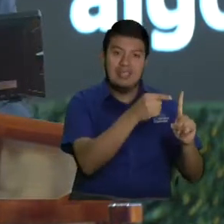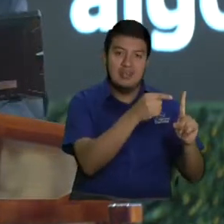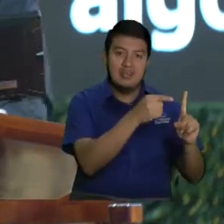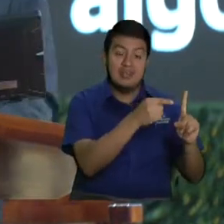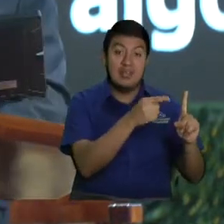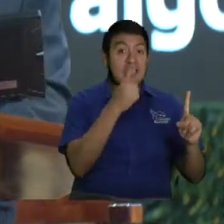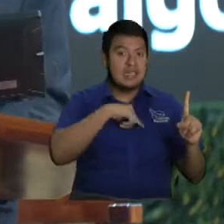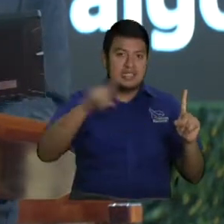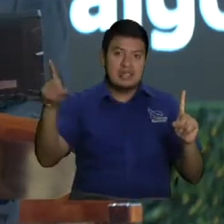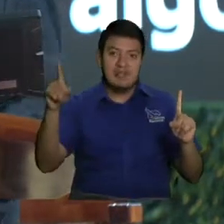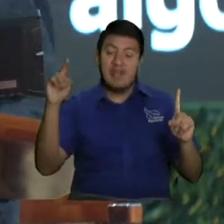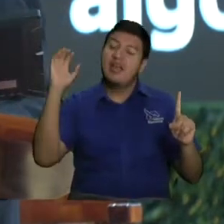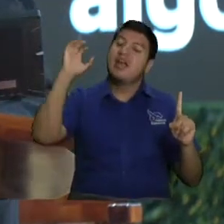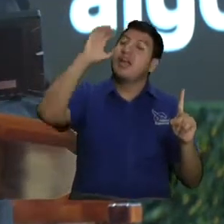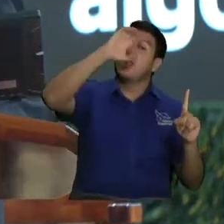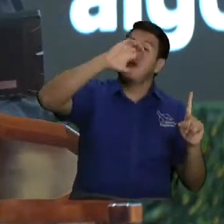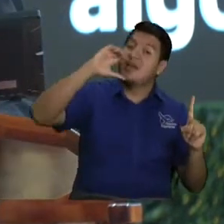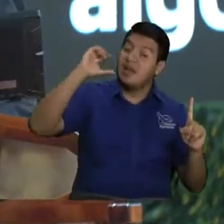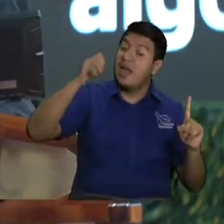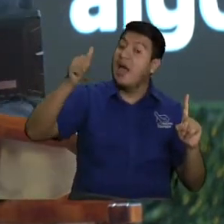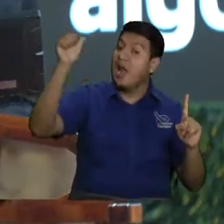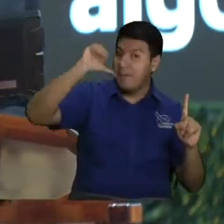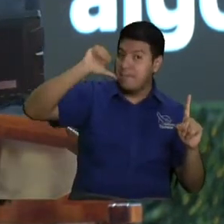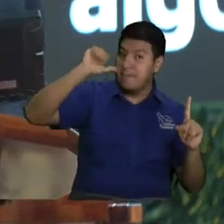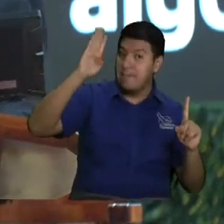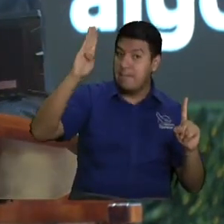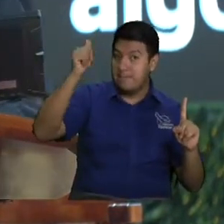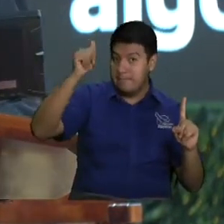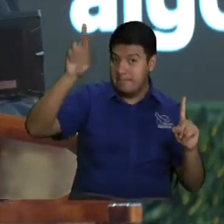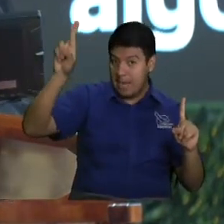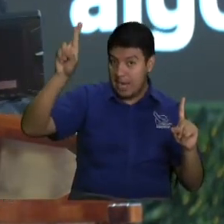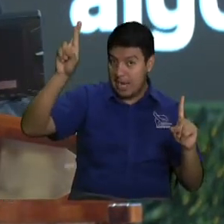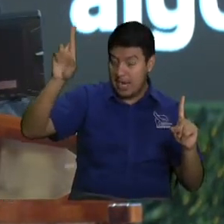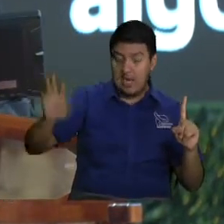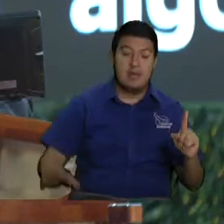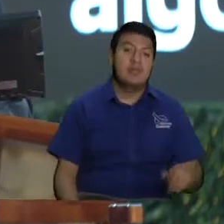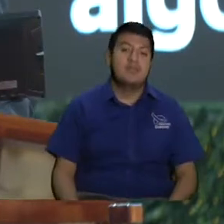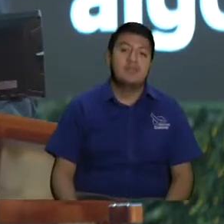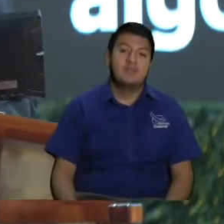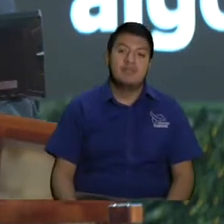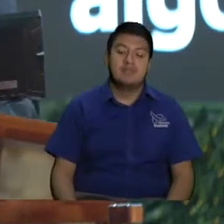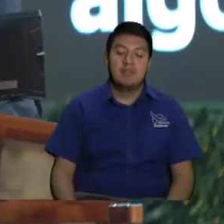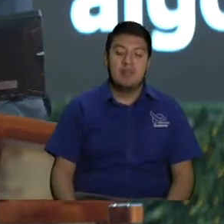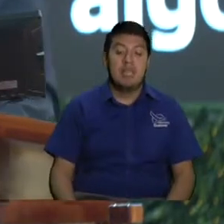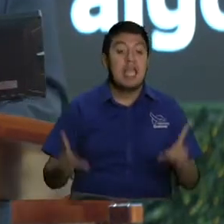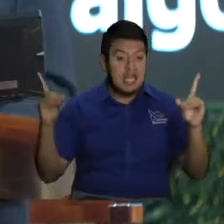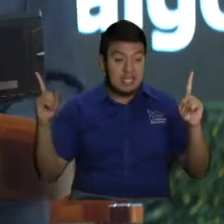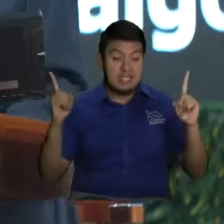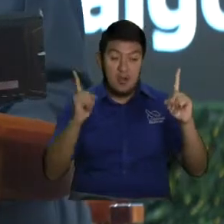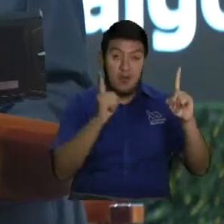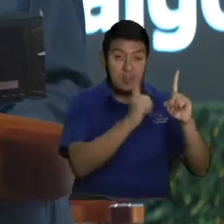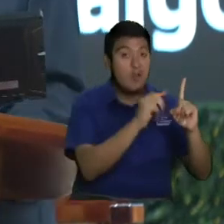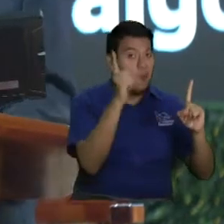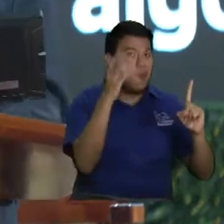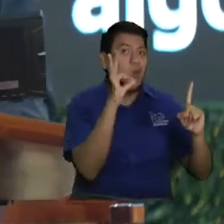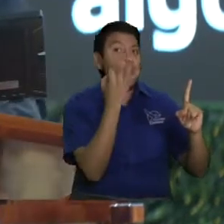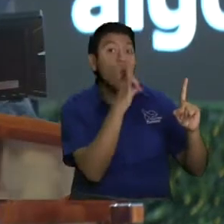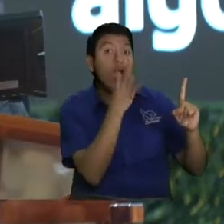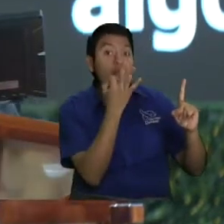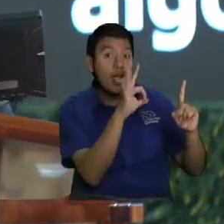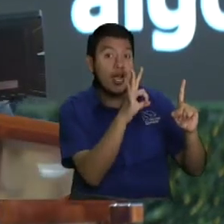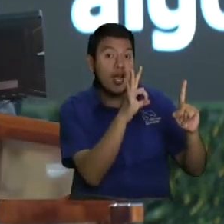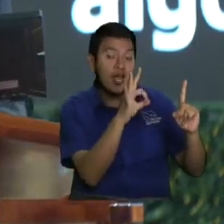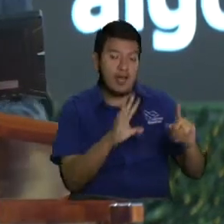¿eh? Y ahí se encuentra con la traidita, que también se está echando un trago en la cantina. Bueno, así tienen las costumbres